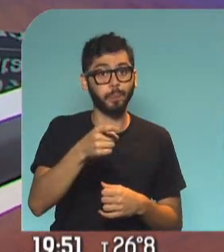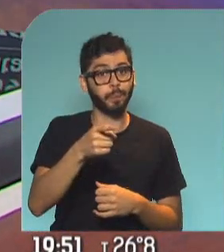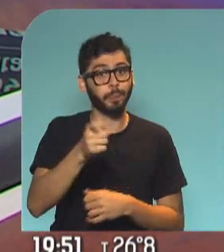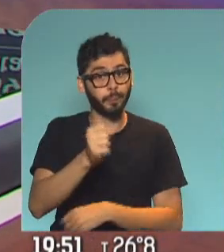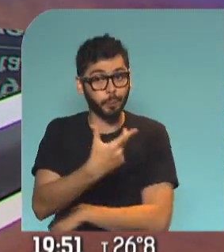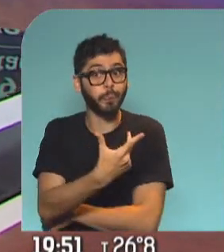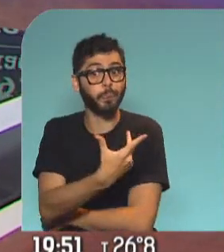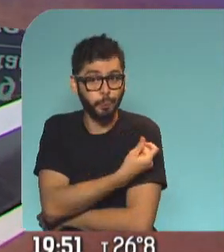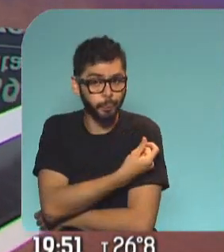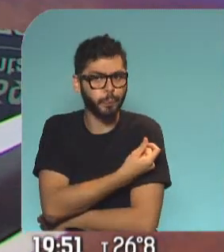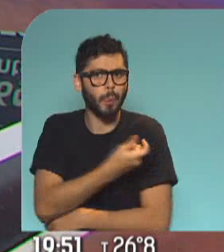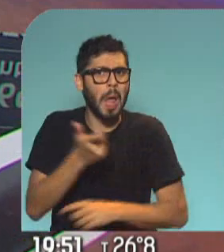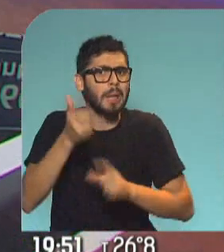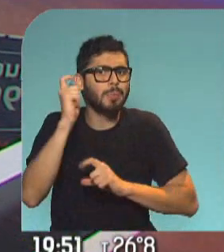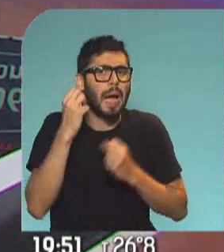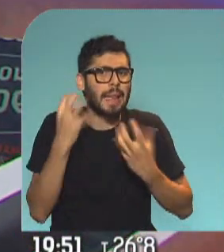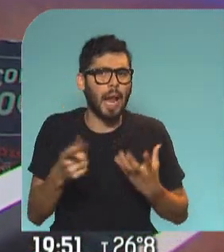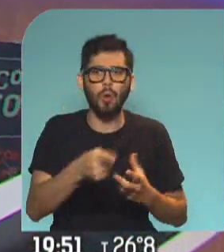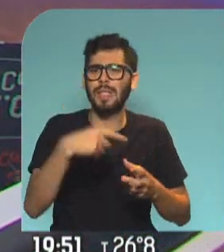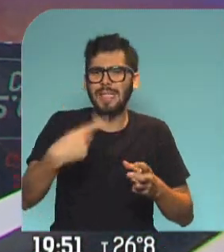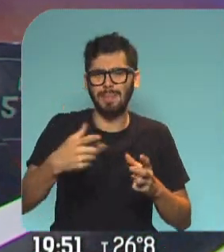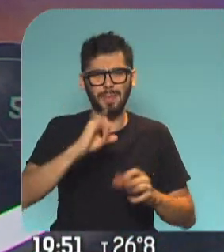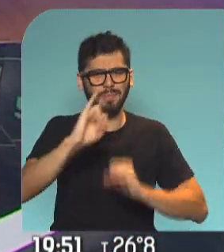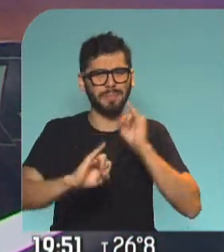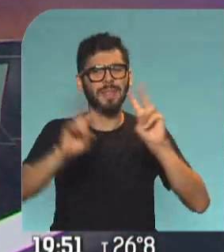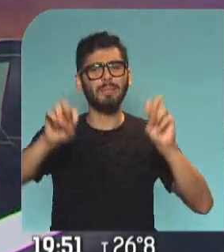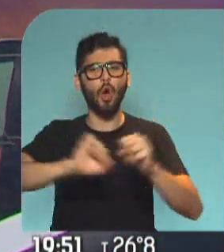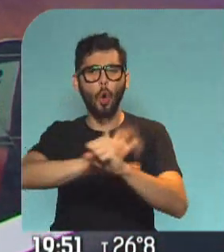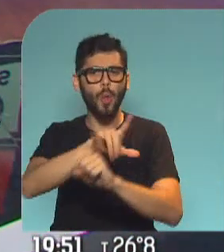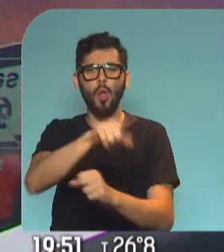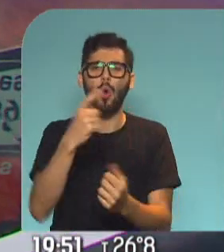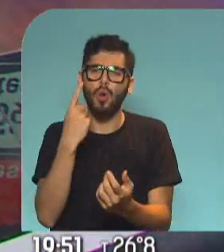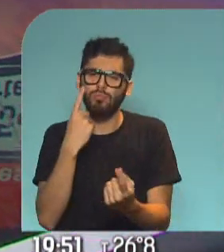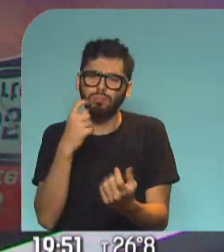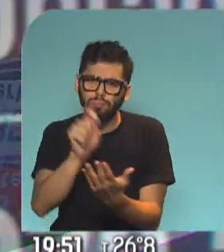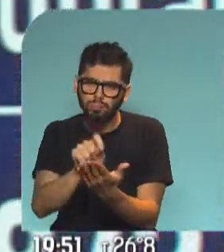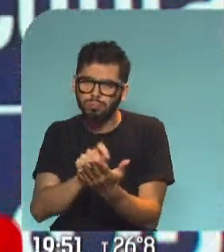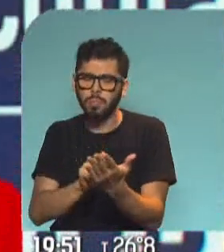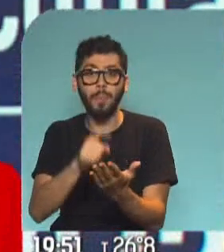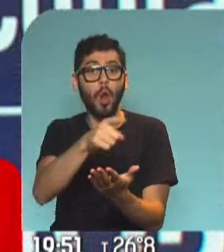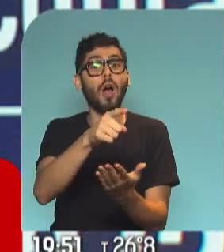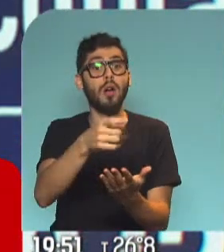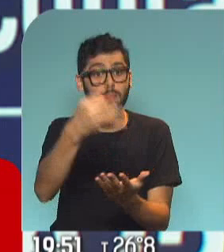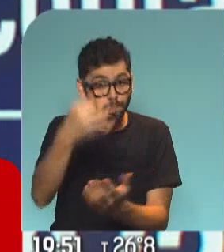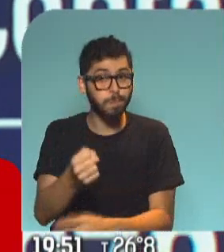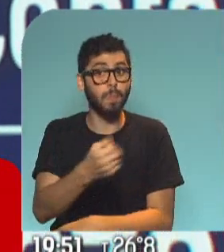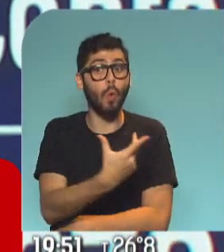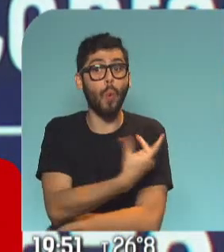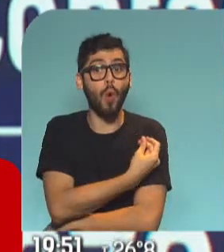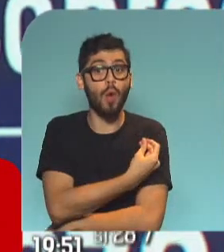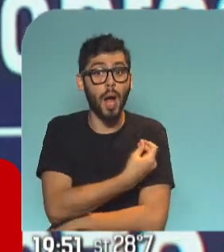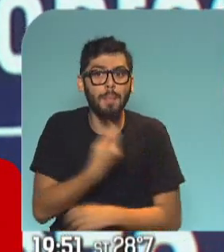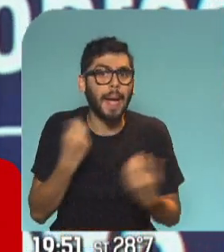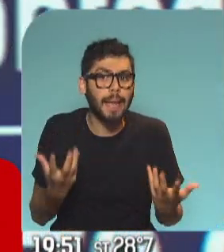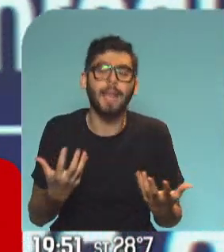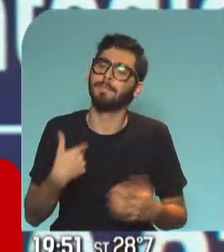a la vacuna. Usted siempre habla de la situación COVID, va llevando un relevamiento, información, pero esta vez le tocó vacunarse. Me tocó vacunarme. ¿Cómo fue